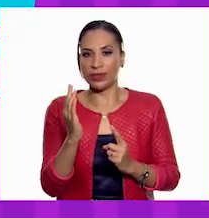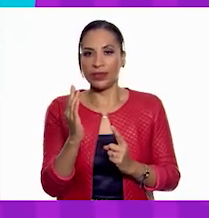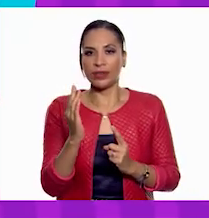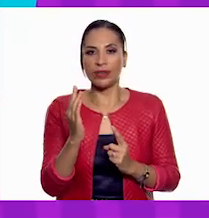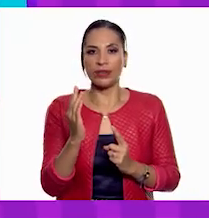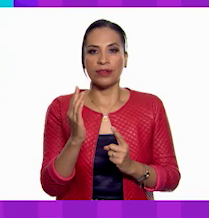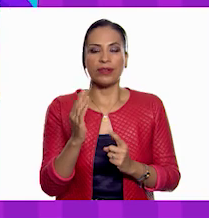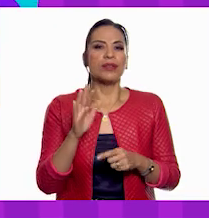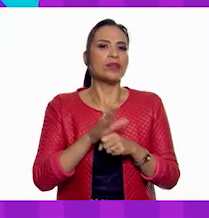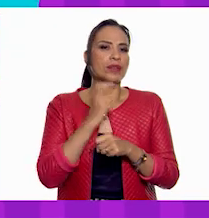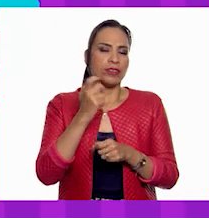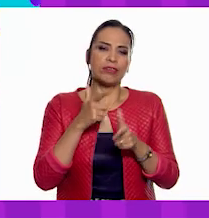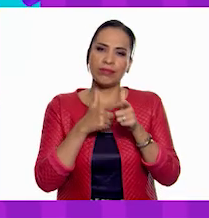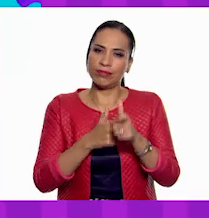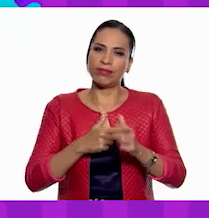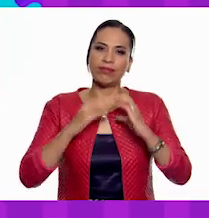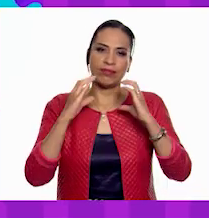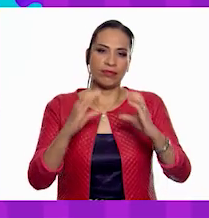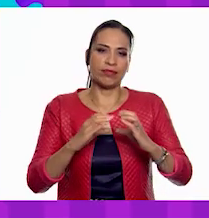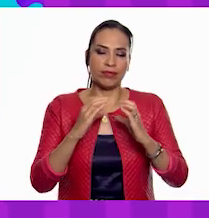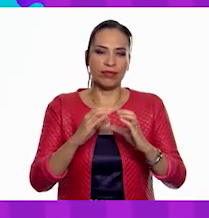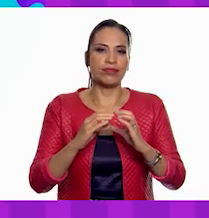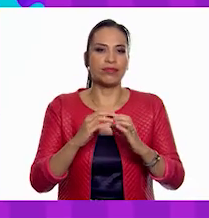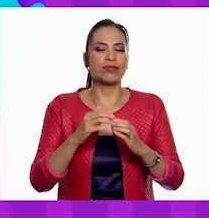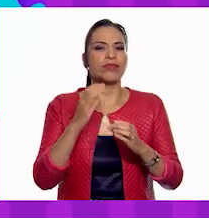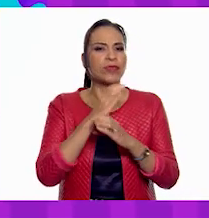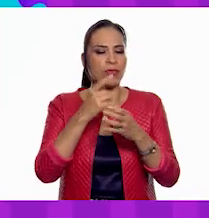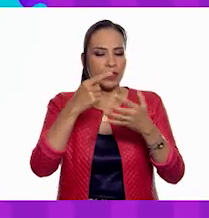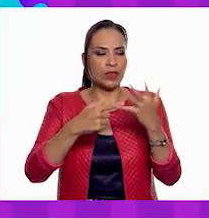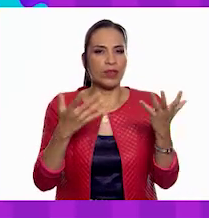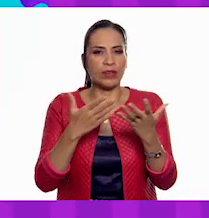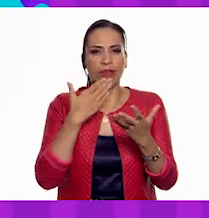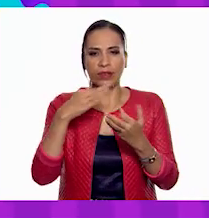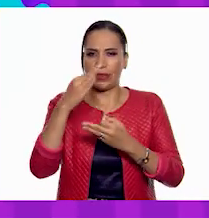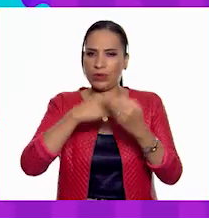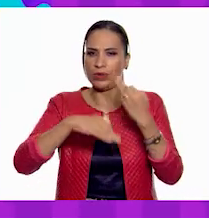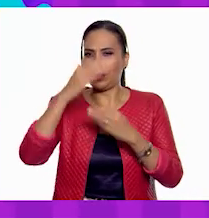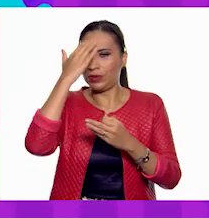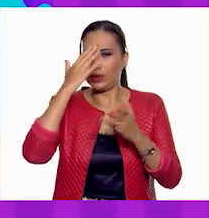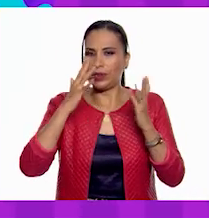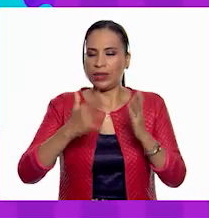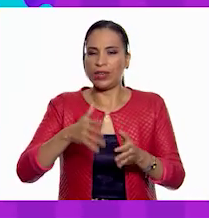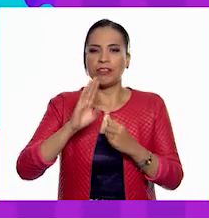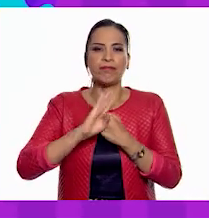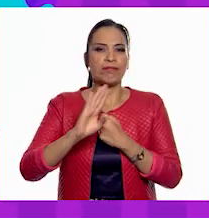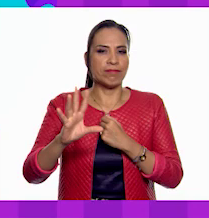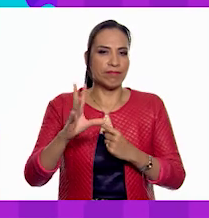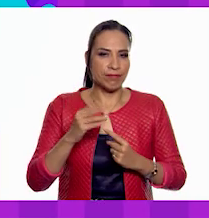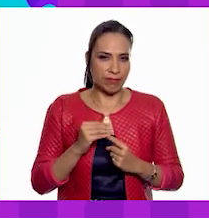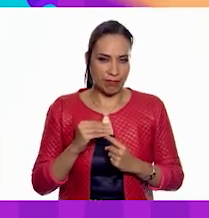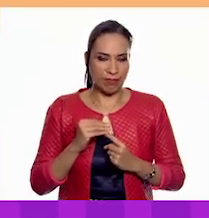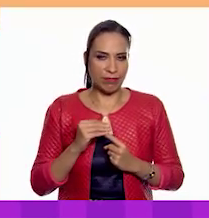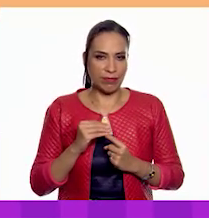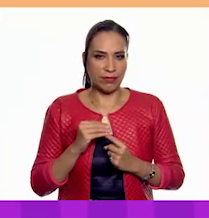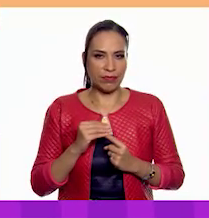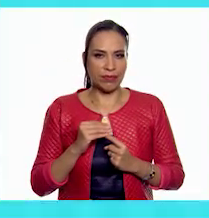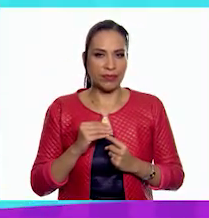personas. Por eso hay que continuar cuidándonos siguiendo las buenas prácticas que ya todos conocemos para evitar contagiarnos.